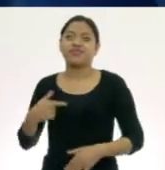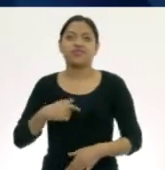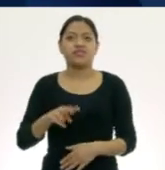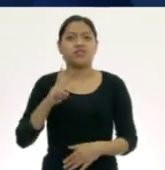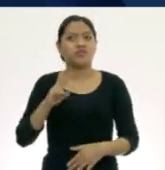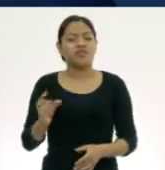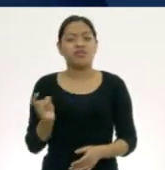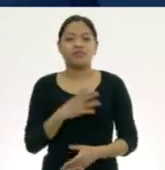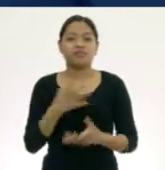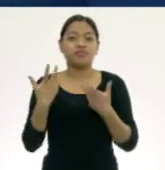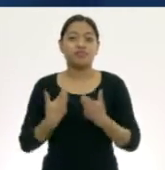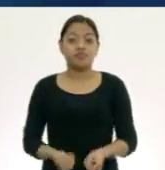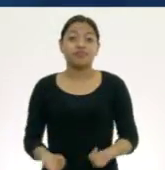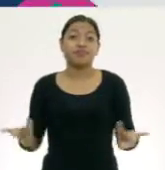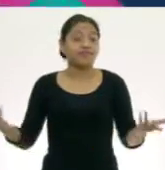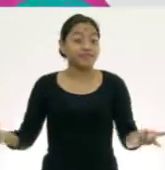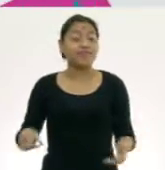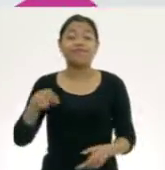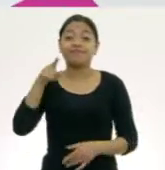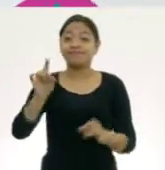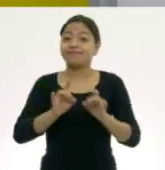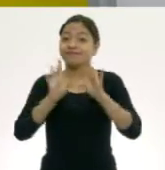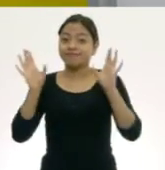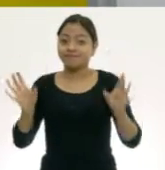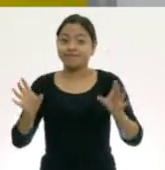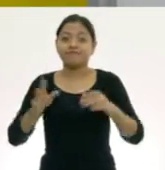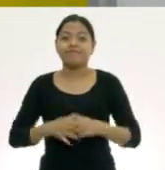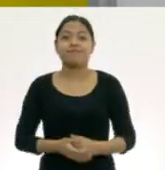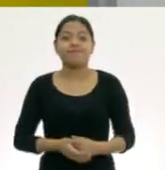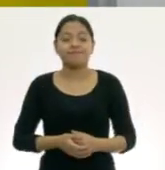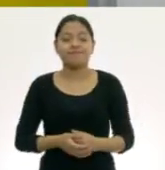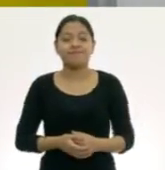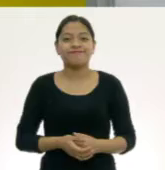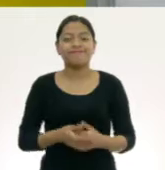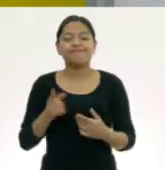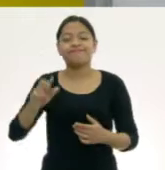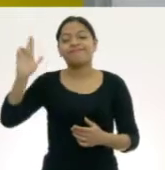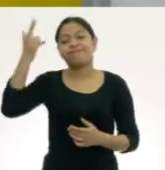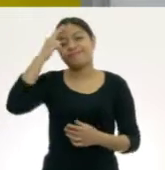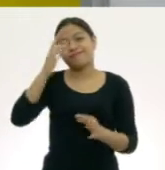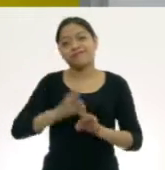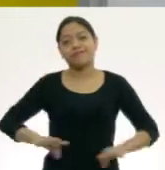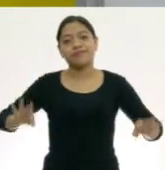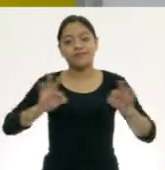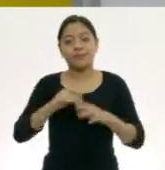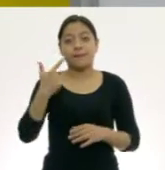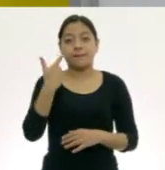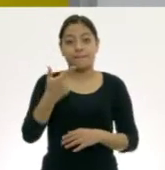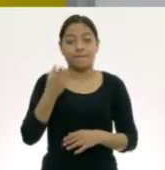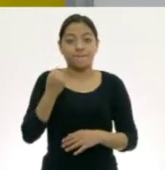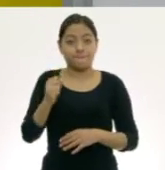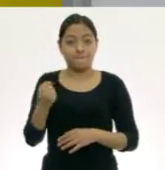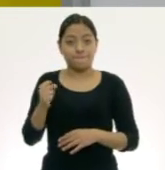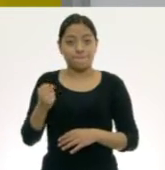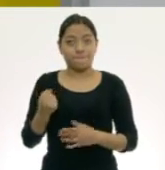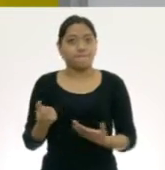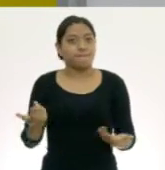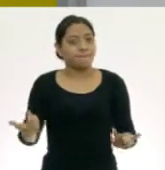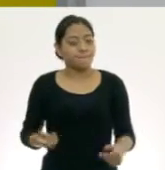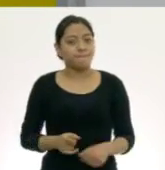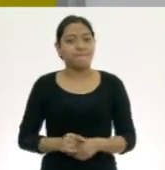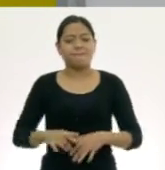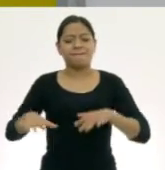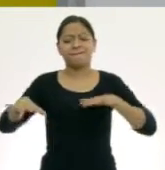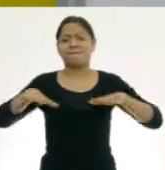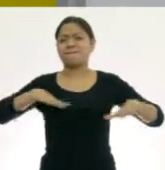un acontecimiento y creo que aquí es importante recordar que el 7 de septiembre hubo un